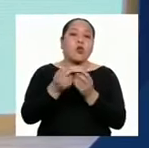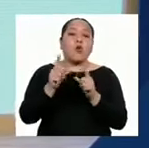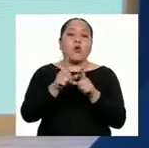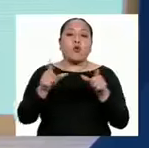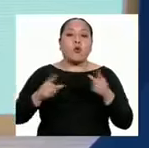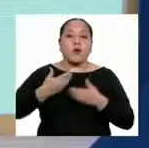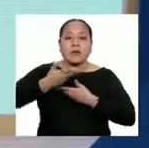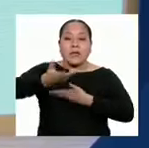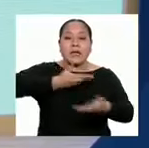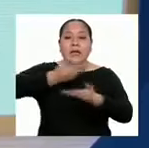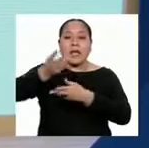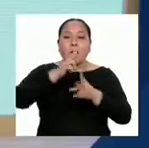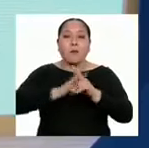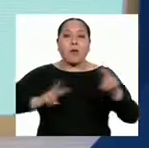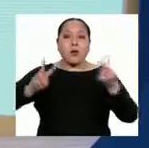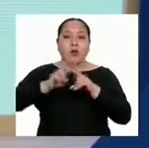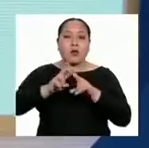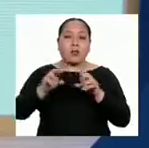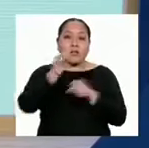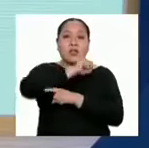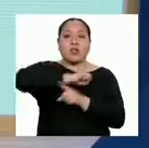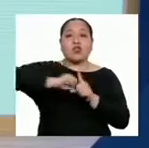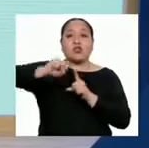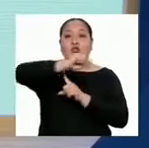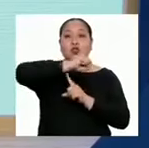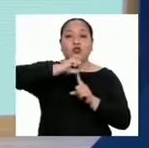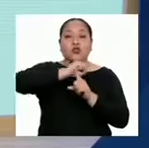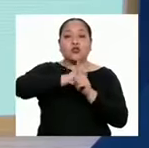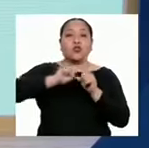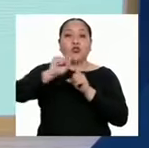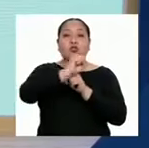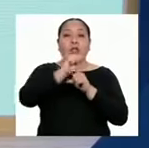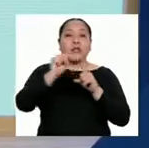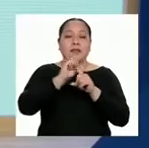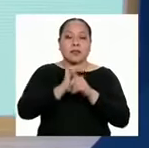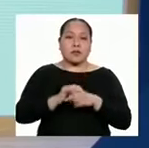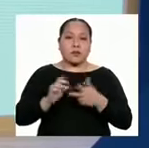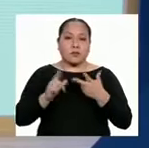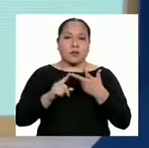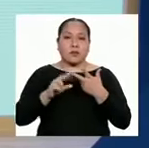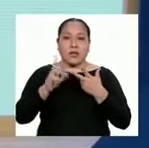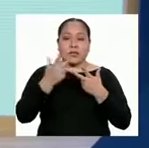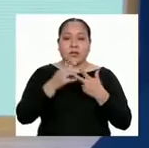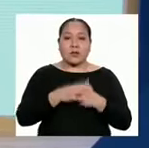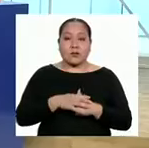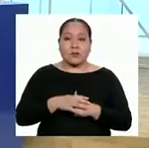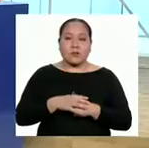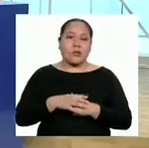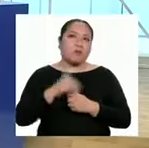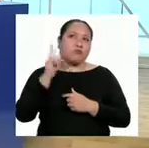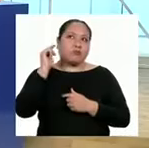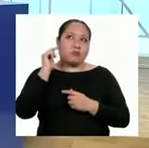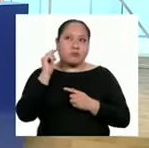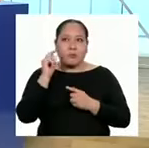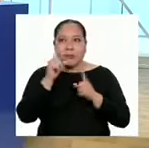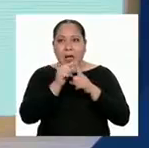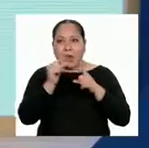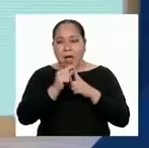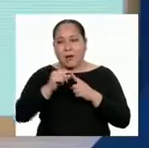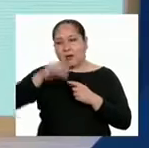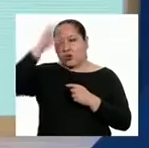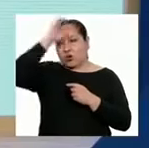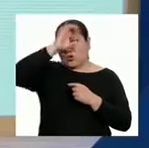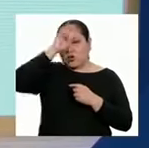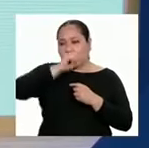intercambio de valores y socialización. 3. Los términos y conceptos, al igual que los